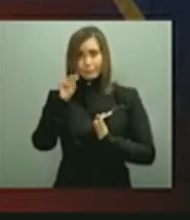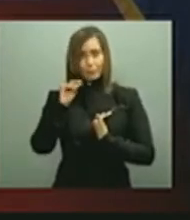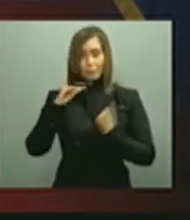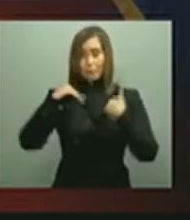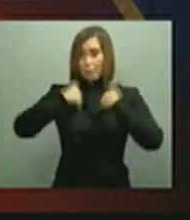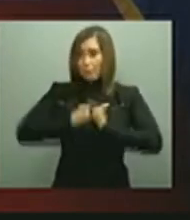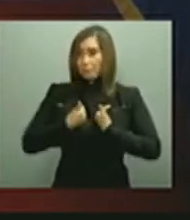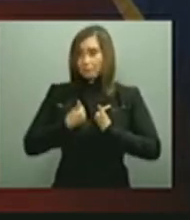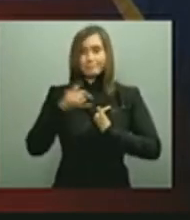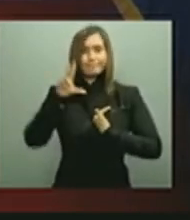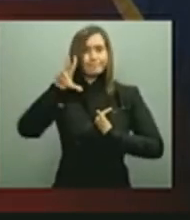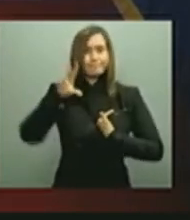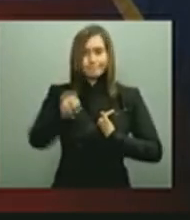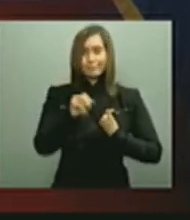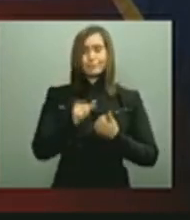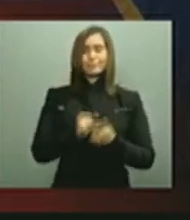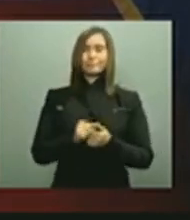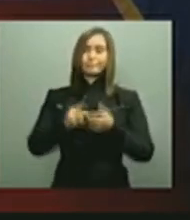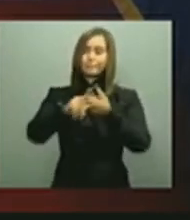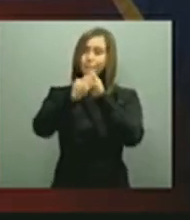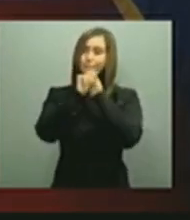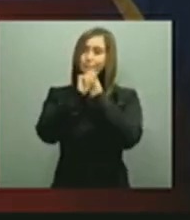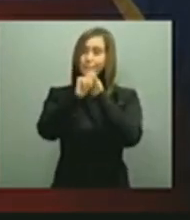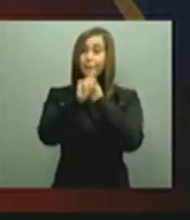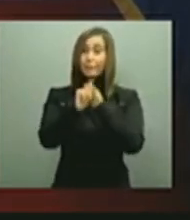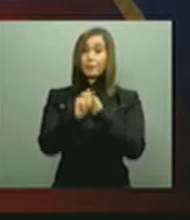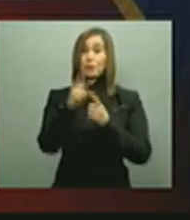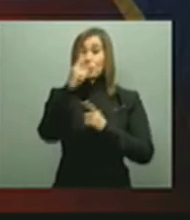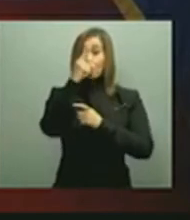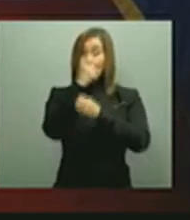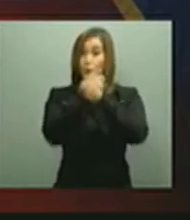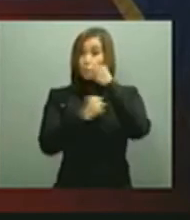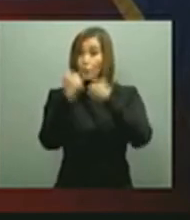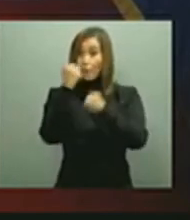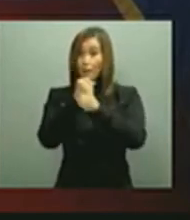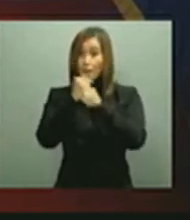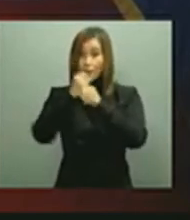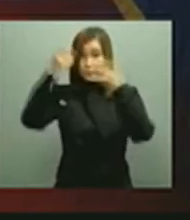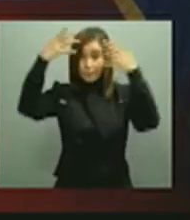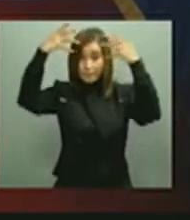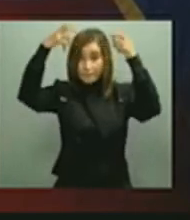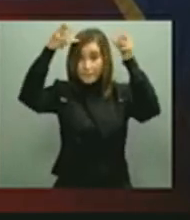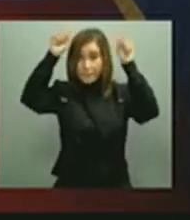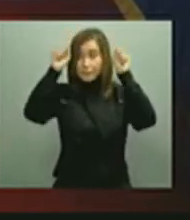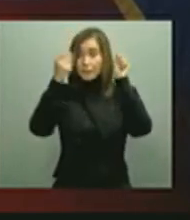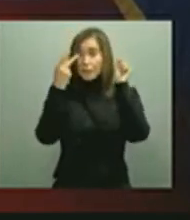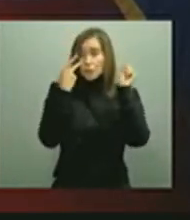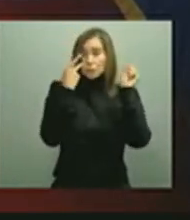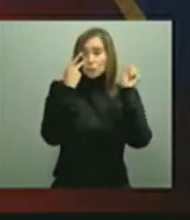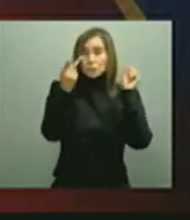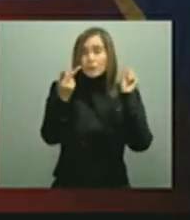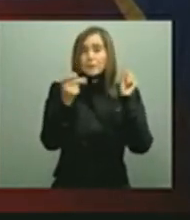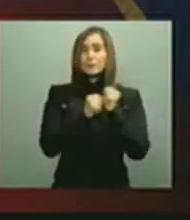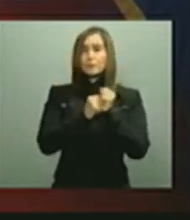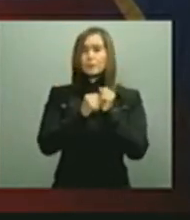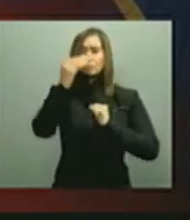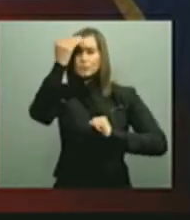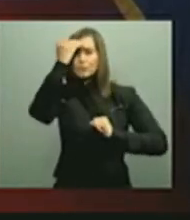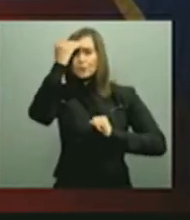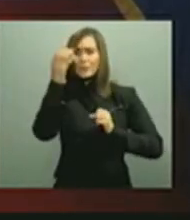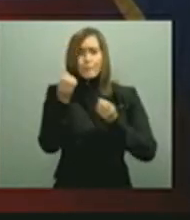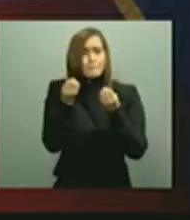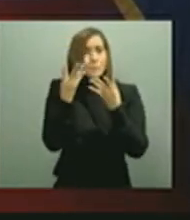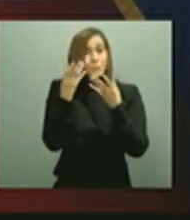cuidados intensivos de nuestros diferentes centros de salud, tanto público como privado. También cómo estaba